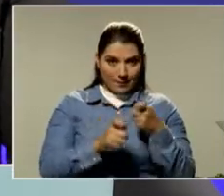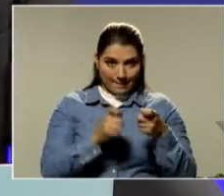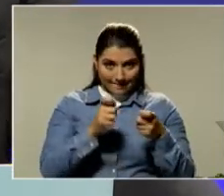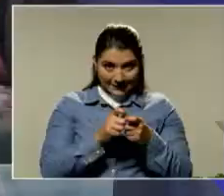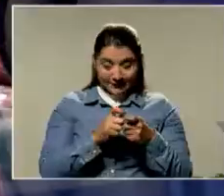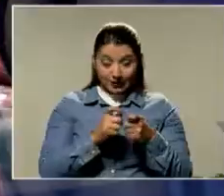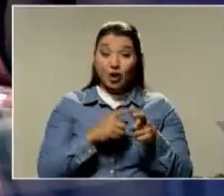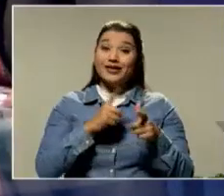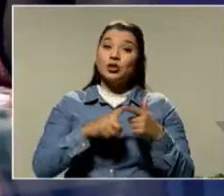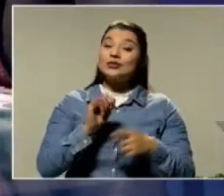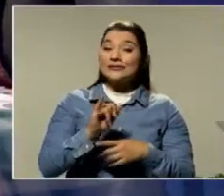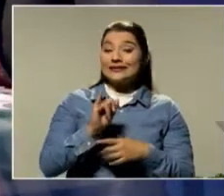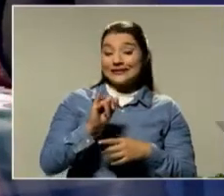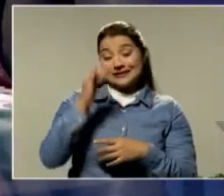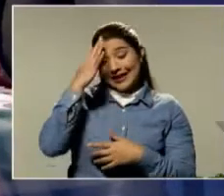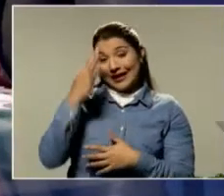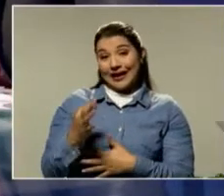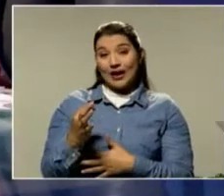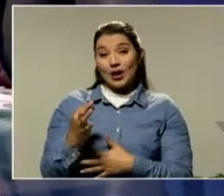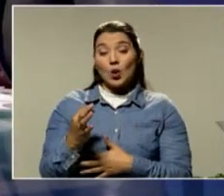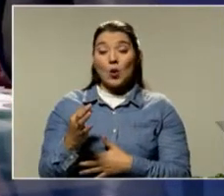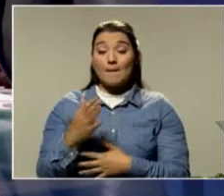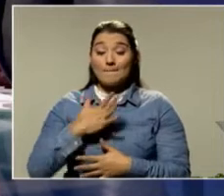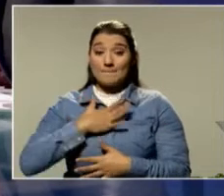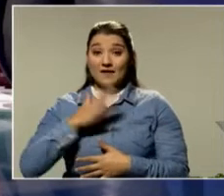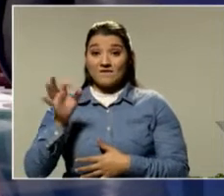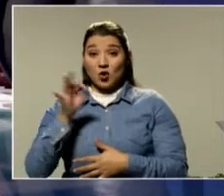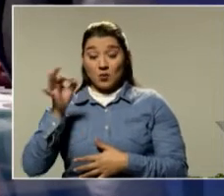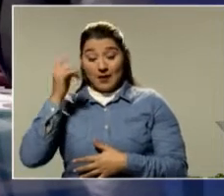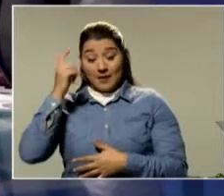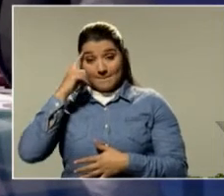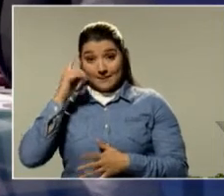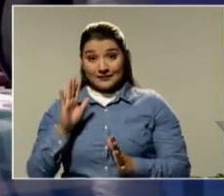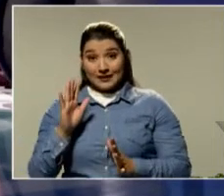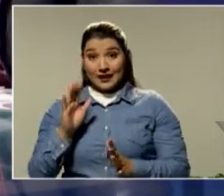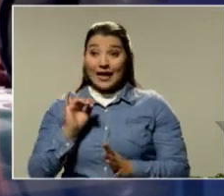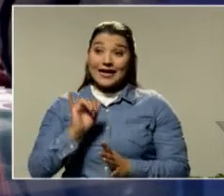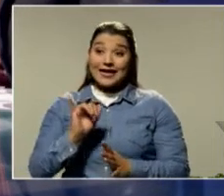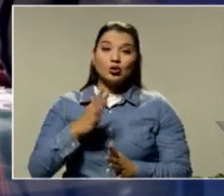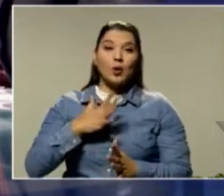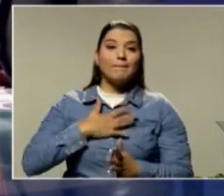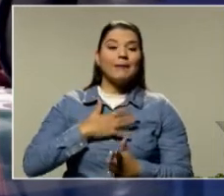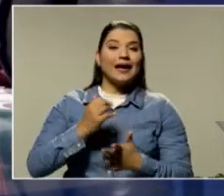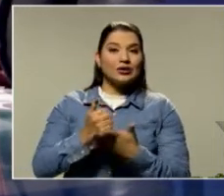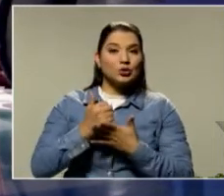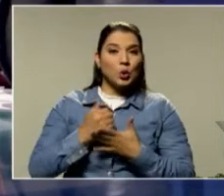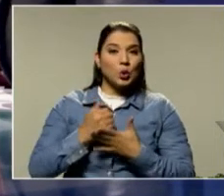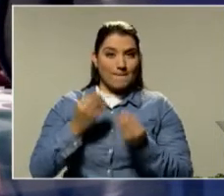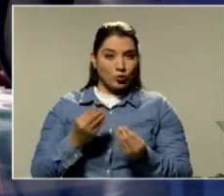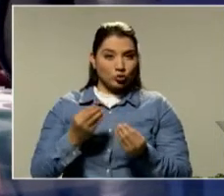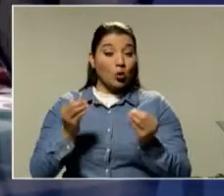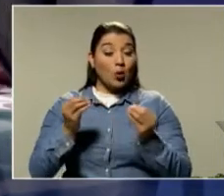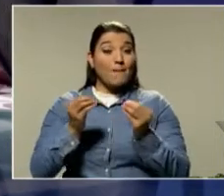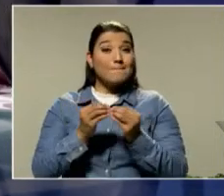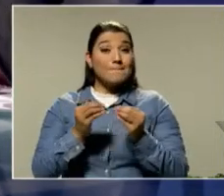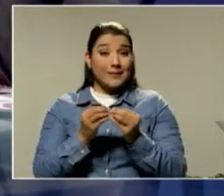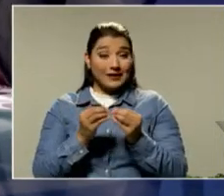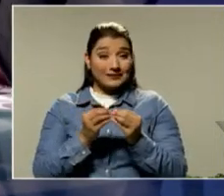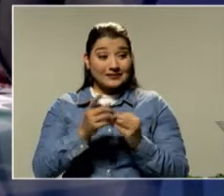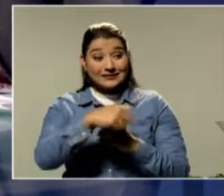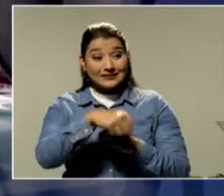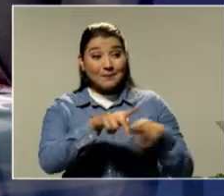digamos, creo que la filosofía que hemos tenido. Eso me valió muchas críticas, sobre todo el sector ambiental, que querían que yo